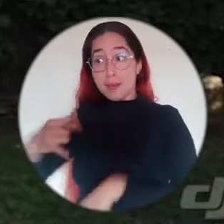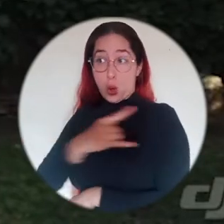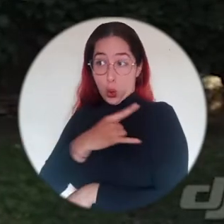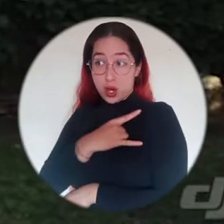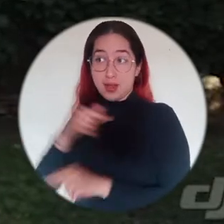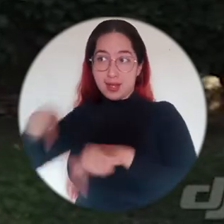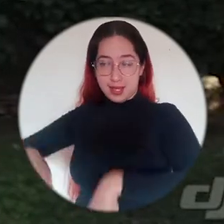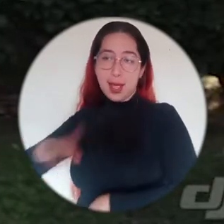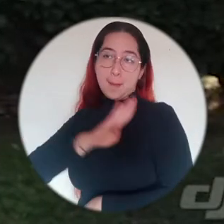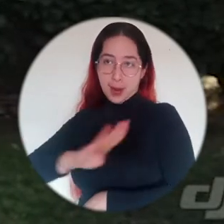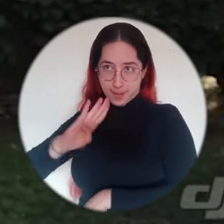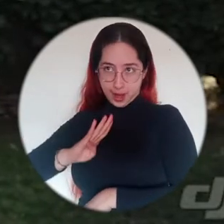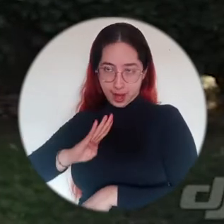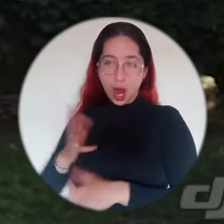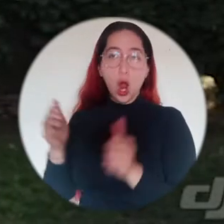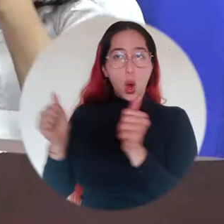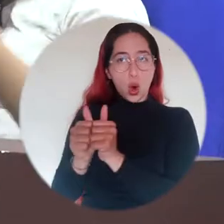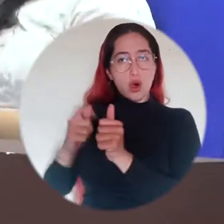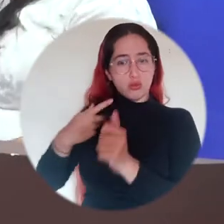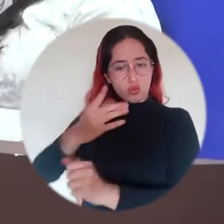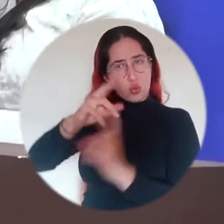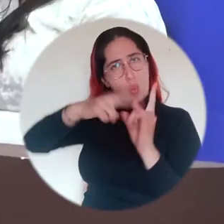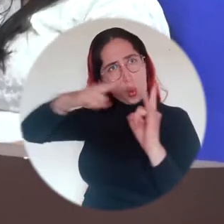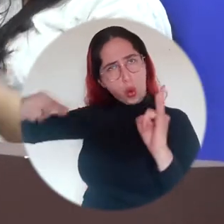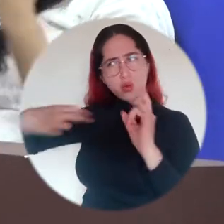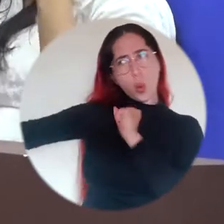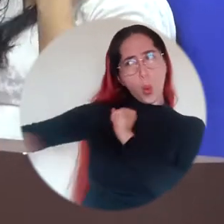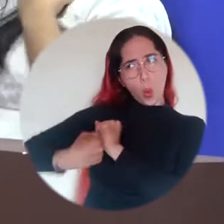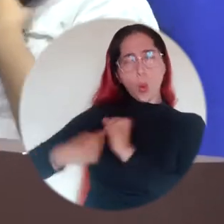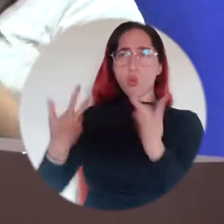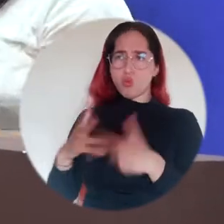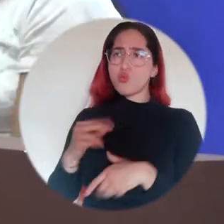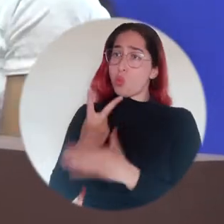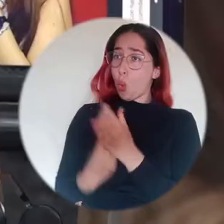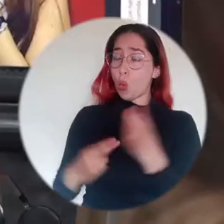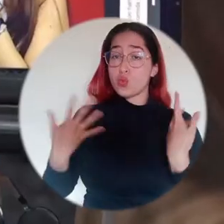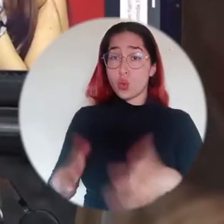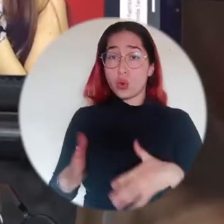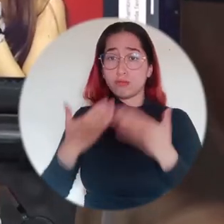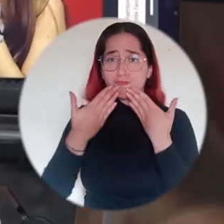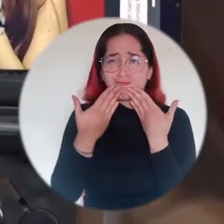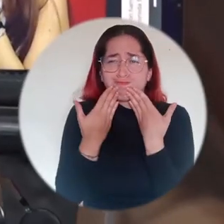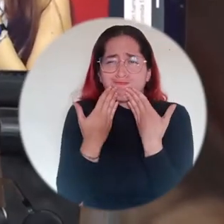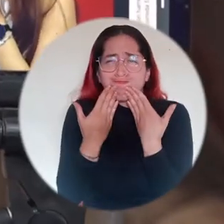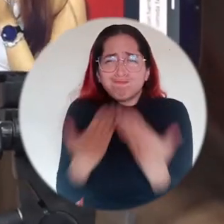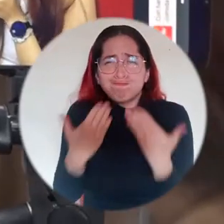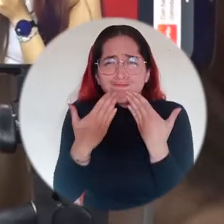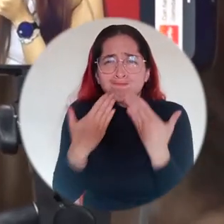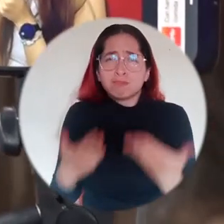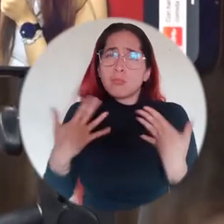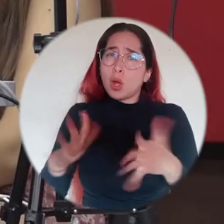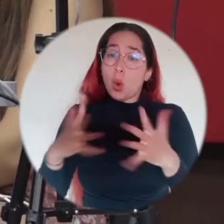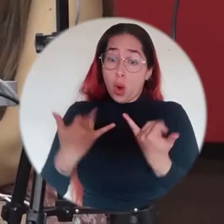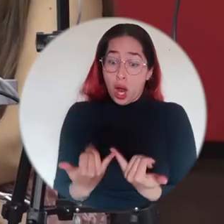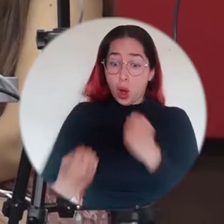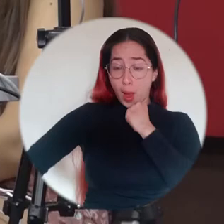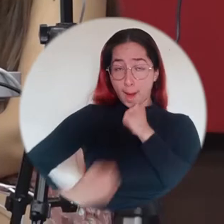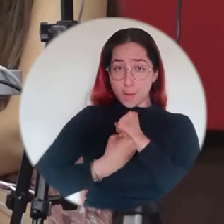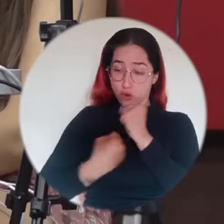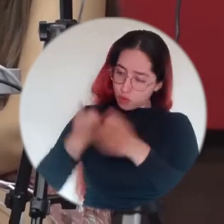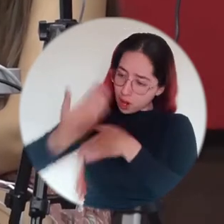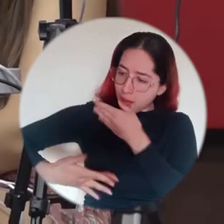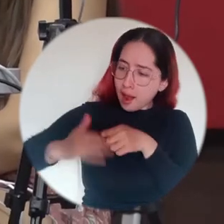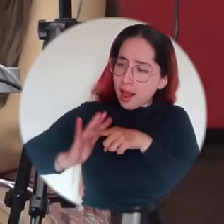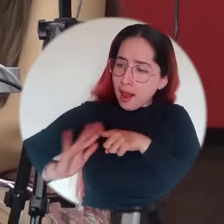Fabra, aquí en Barcelona, con el apoyo de la Universidad Magdalena. Agradecer profundamente el apoyo que nos da la universidad para